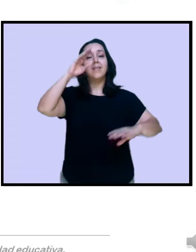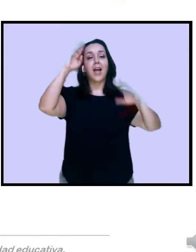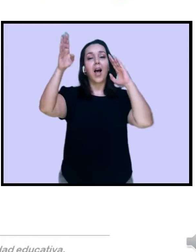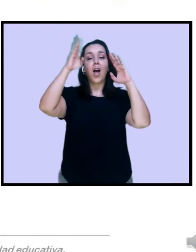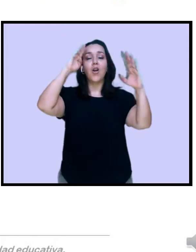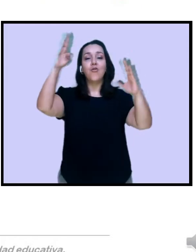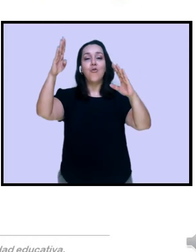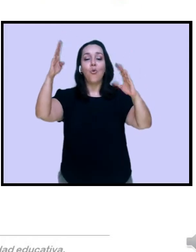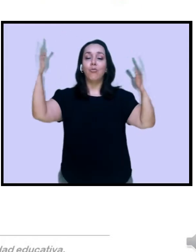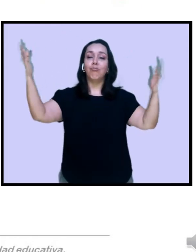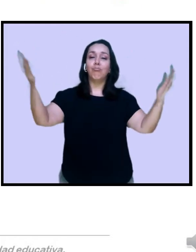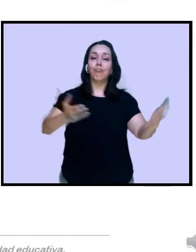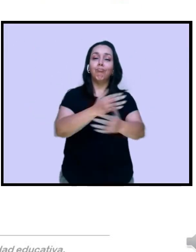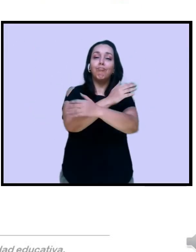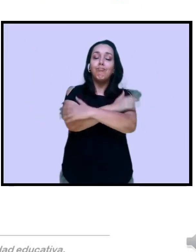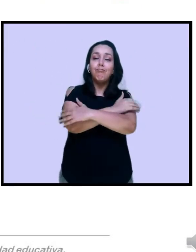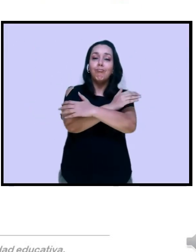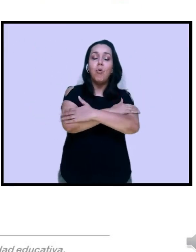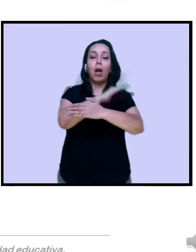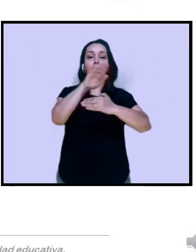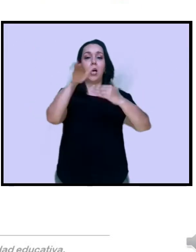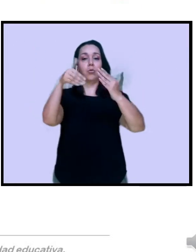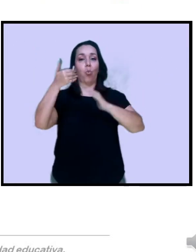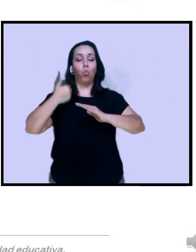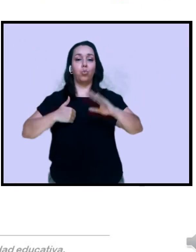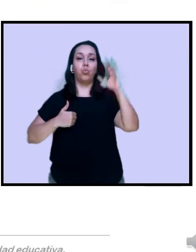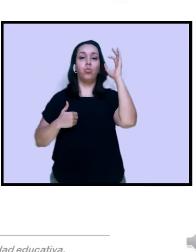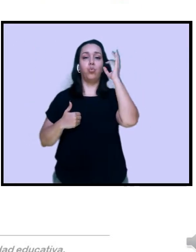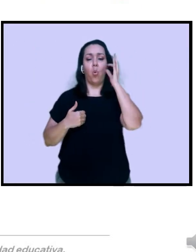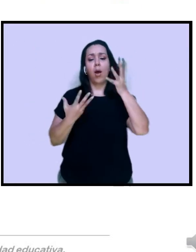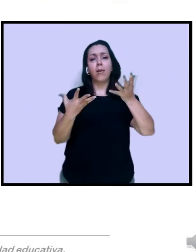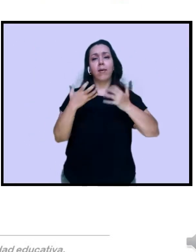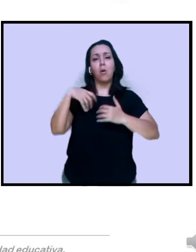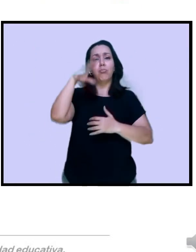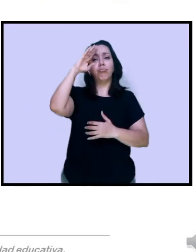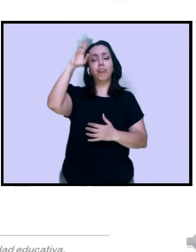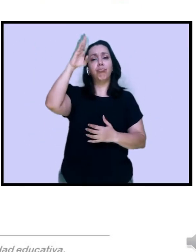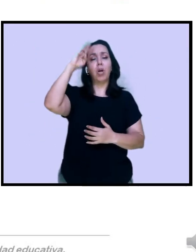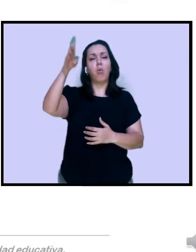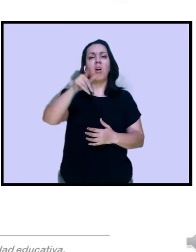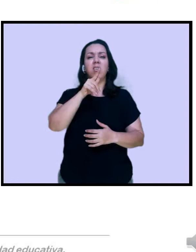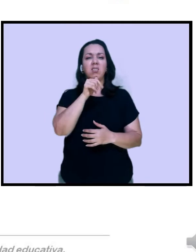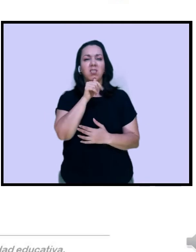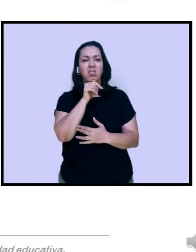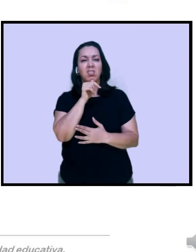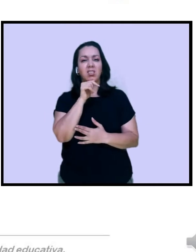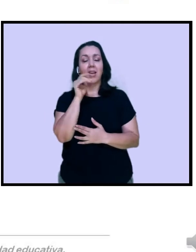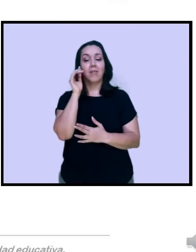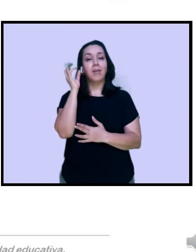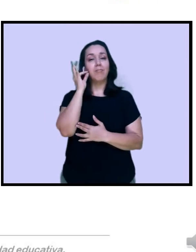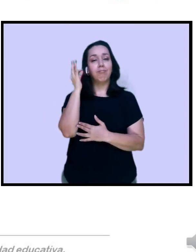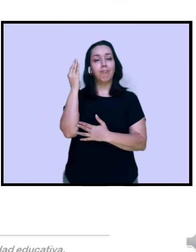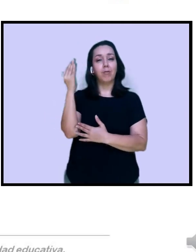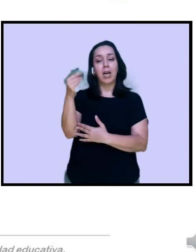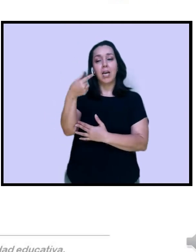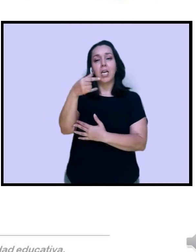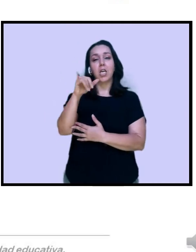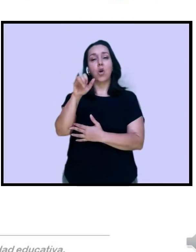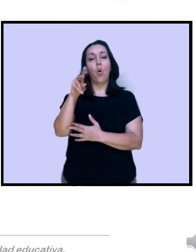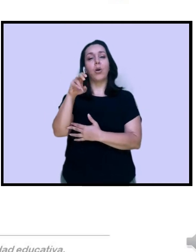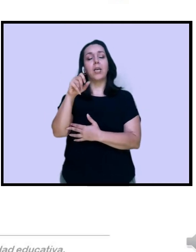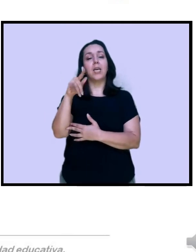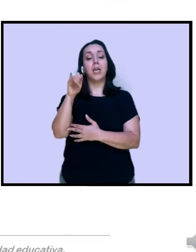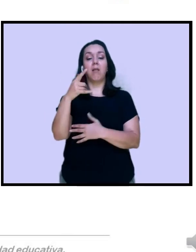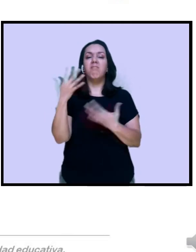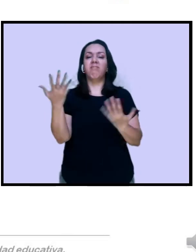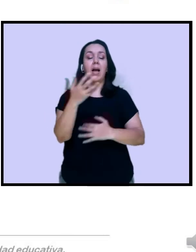Saludos cordiales a todas y todos. En esta ocasión, quiero saludar de manera especial a la señora Georgina Jara